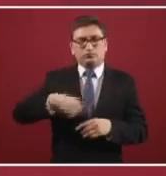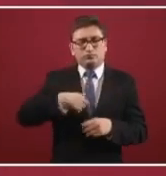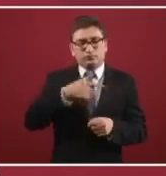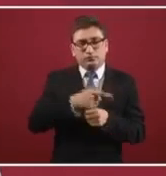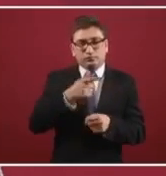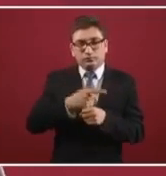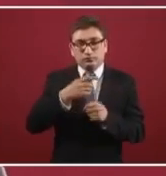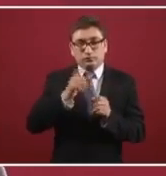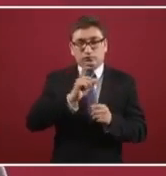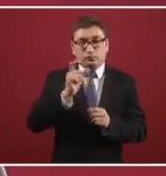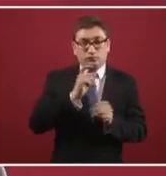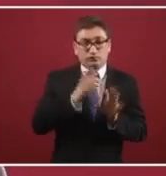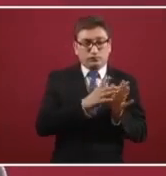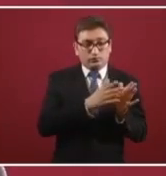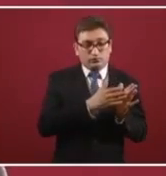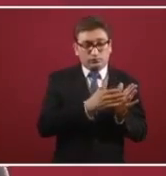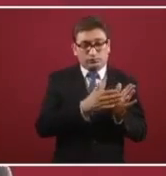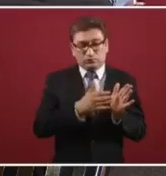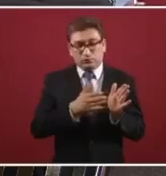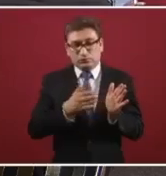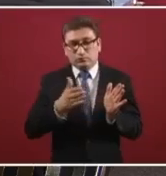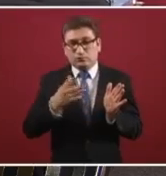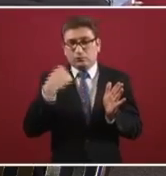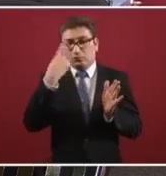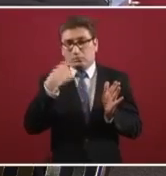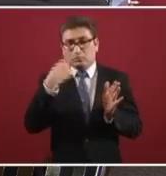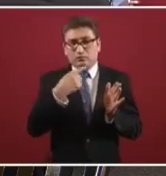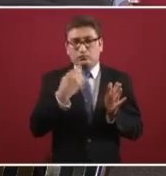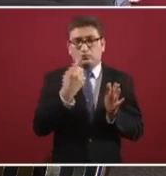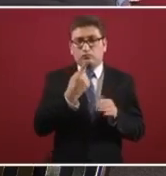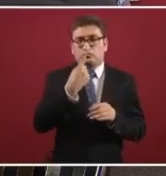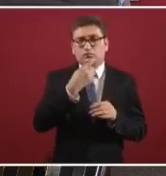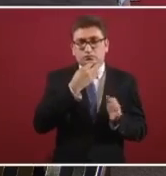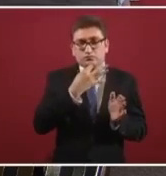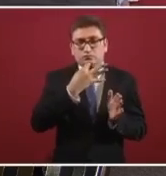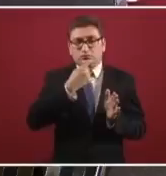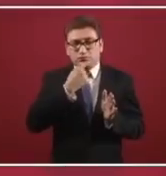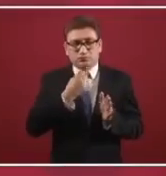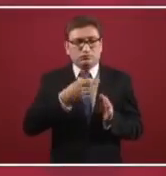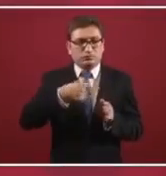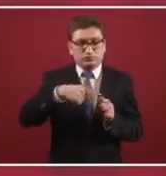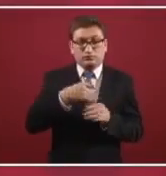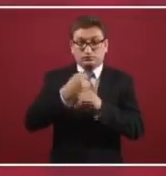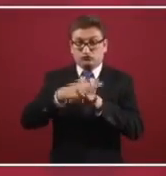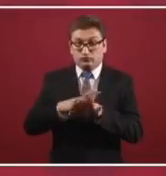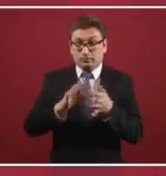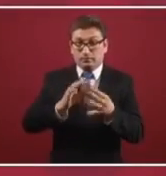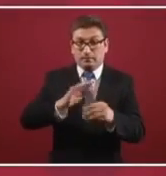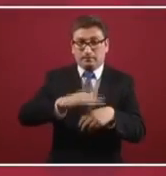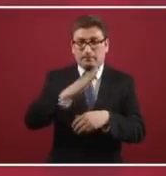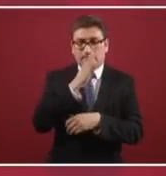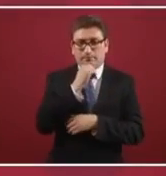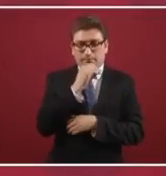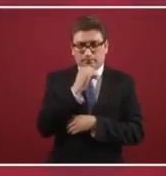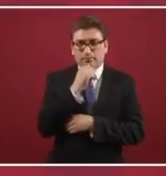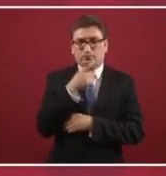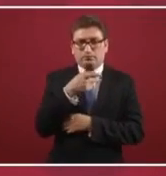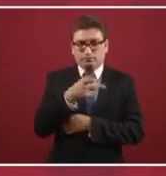el operativo y que la operación tuvo lugar en Iguala. No puedo dar los detalles, pero sí